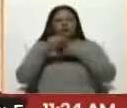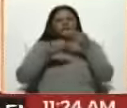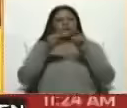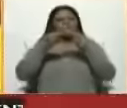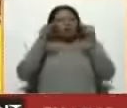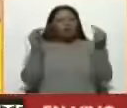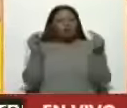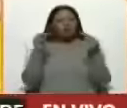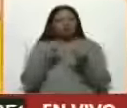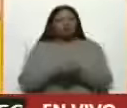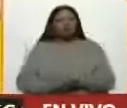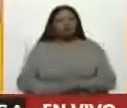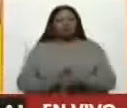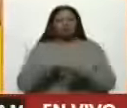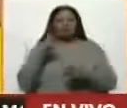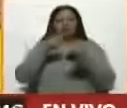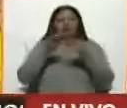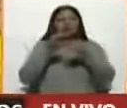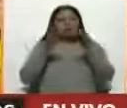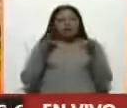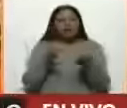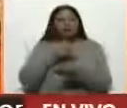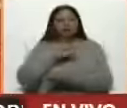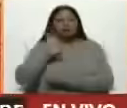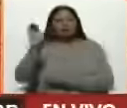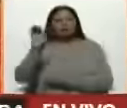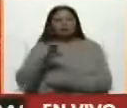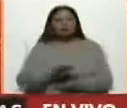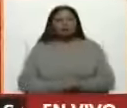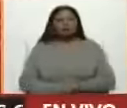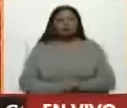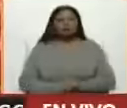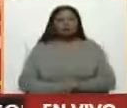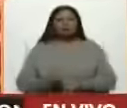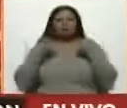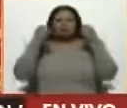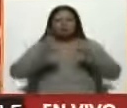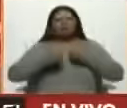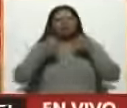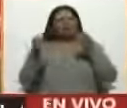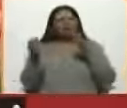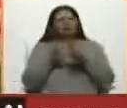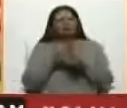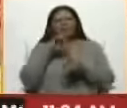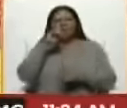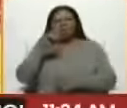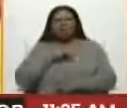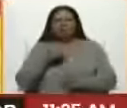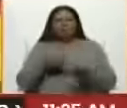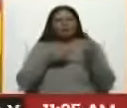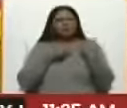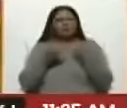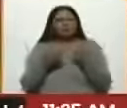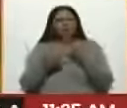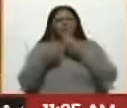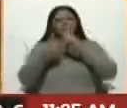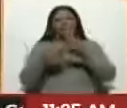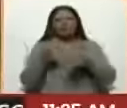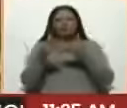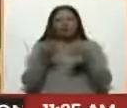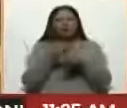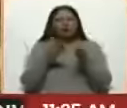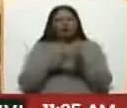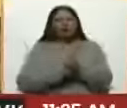paz. Porque si ellos llegaran a gobernar el país, la guarimba, el odio, la violencia que ellos representan y que demostraron